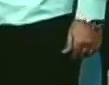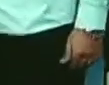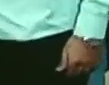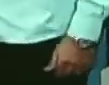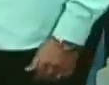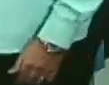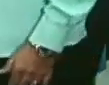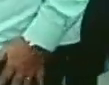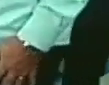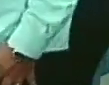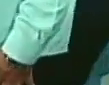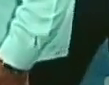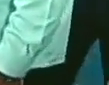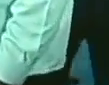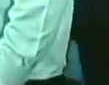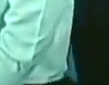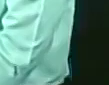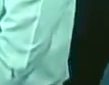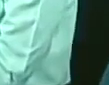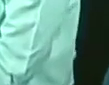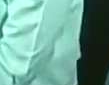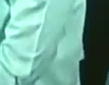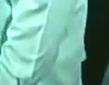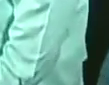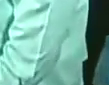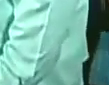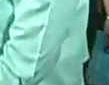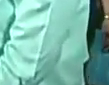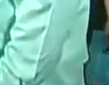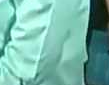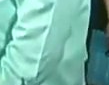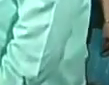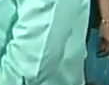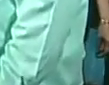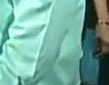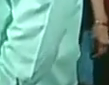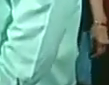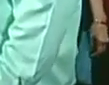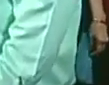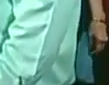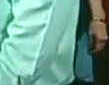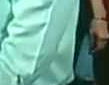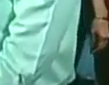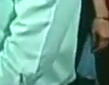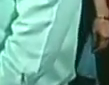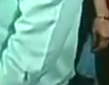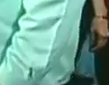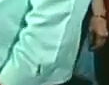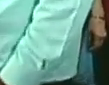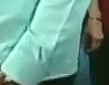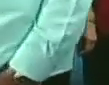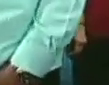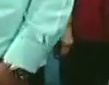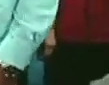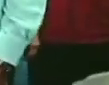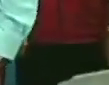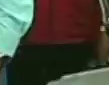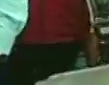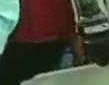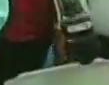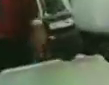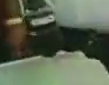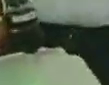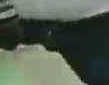estado miranda importante destacar que en estos momentos el presidente de la república se encuentra precisamente